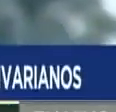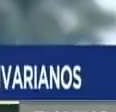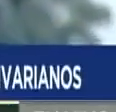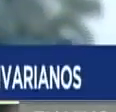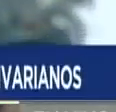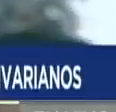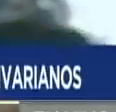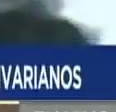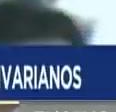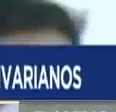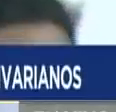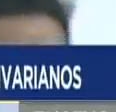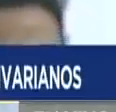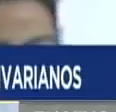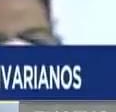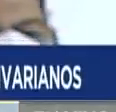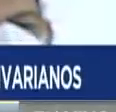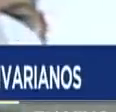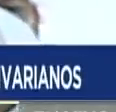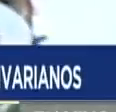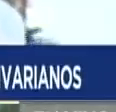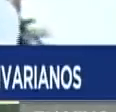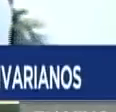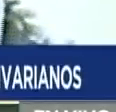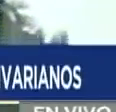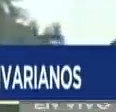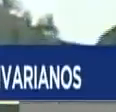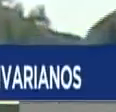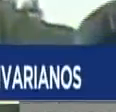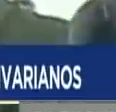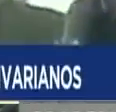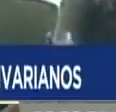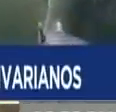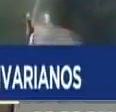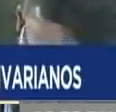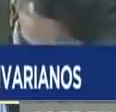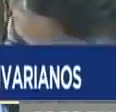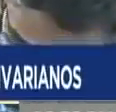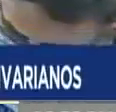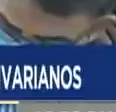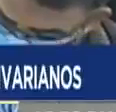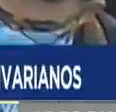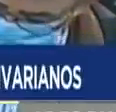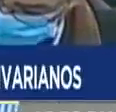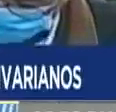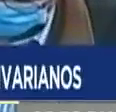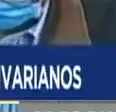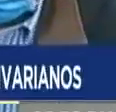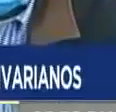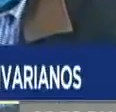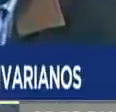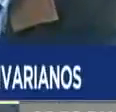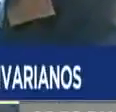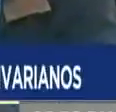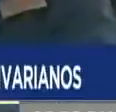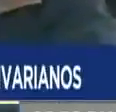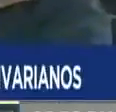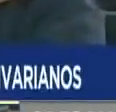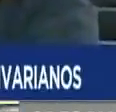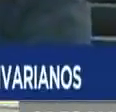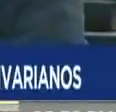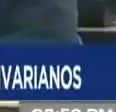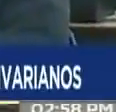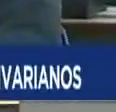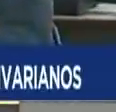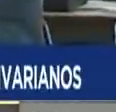en el año 2020 fueron apenas de 720 millones de dólares. Y allí estaba el pueblo de Venezuela